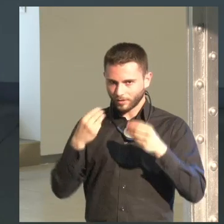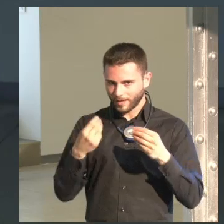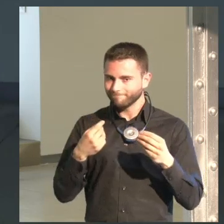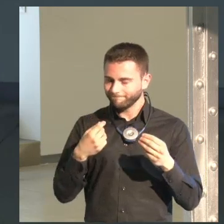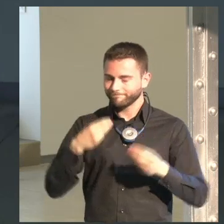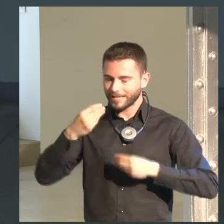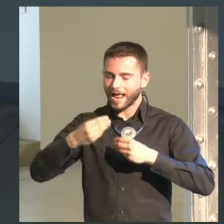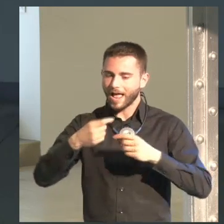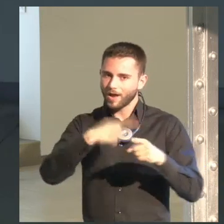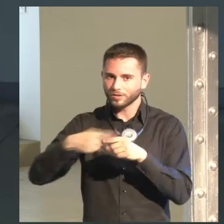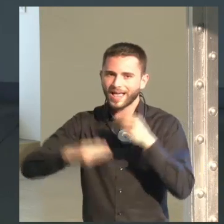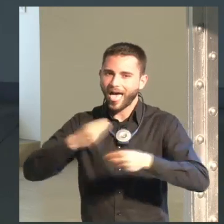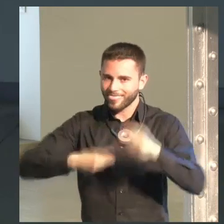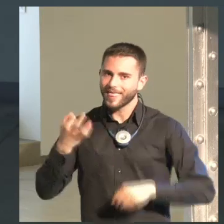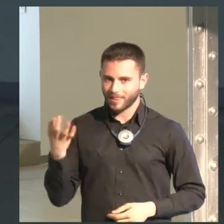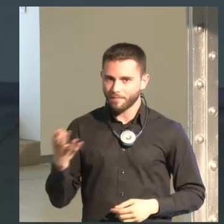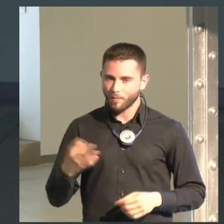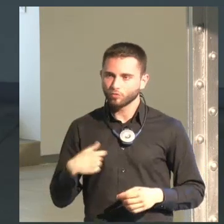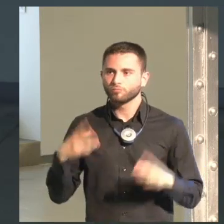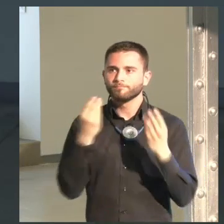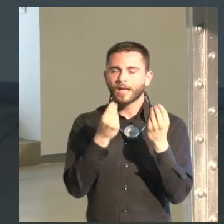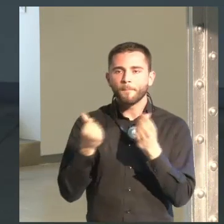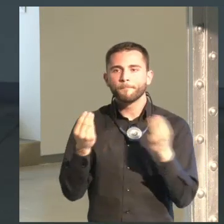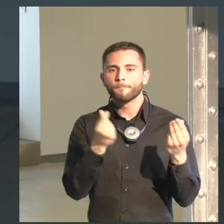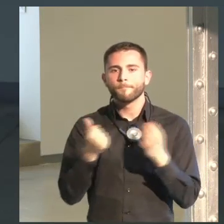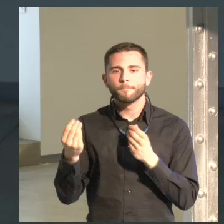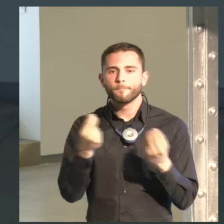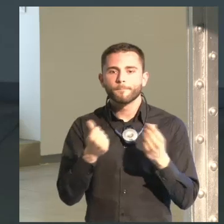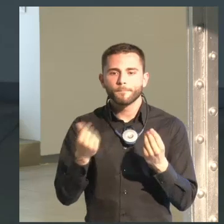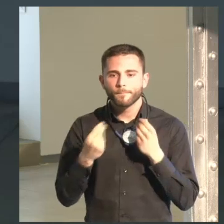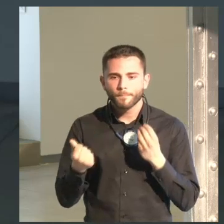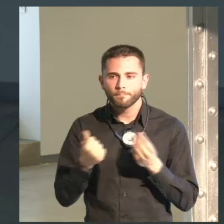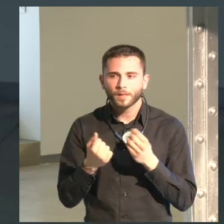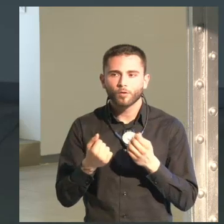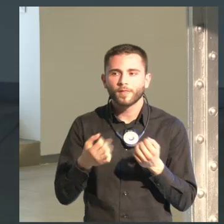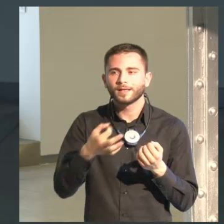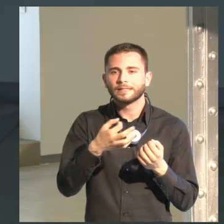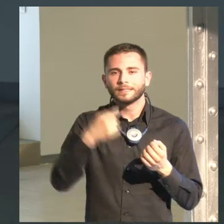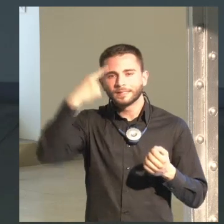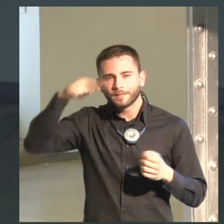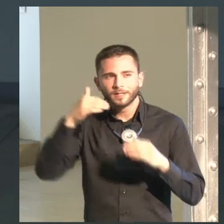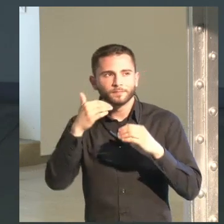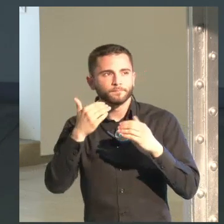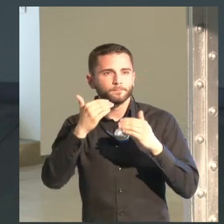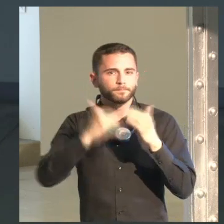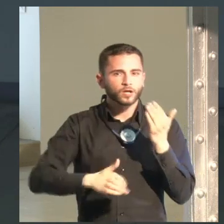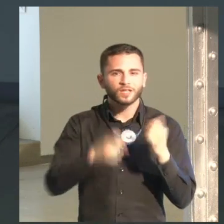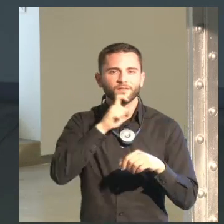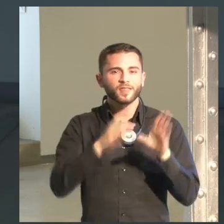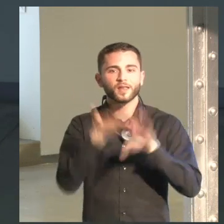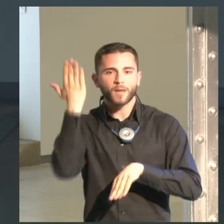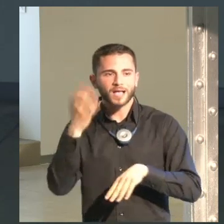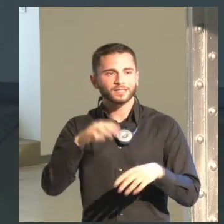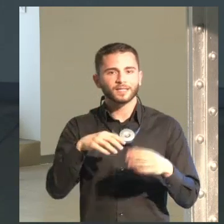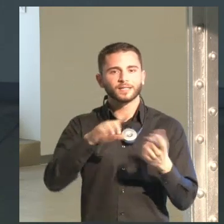un ambiente también de menor certeza, de mayor complejidad, de cambios